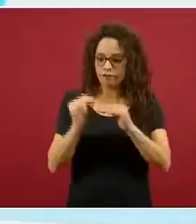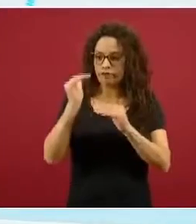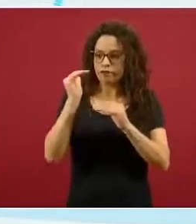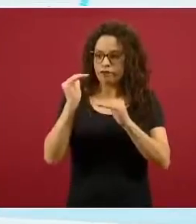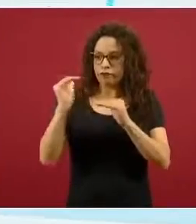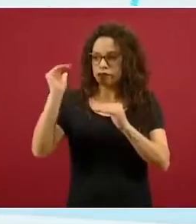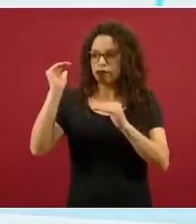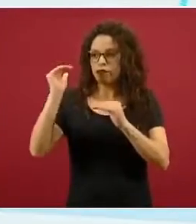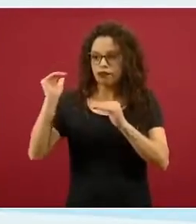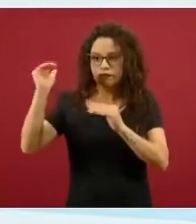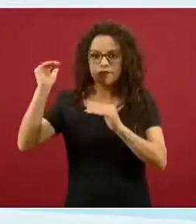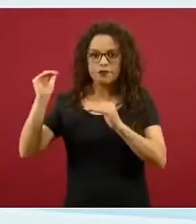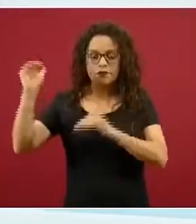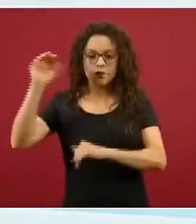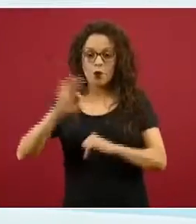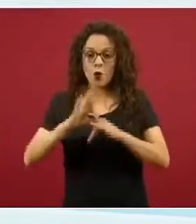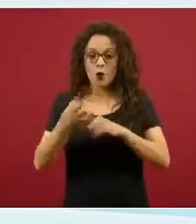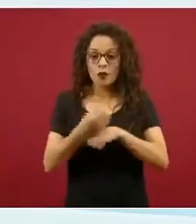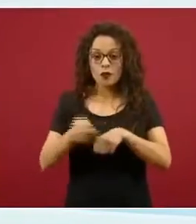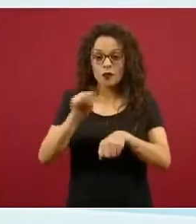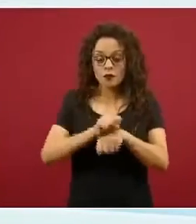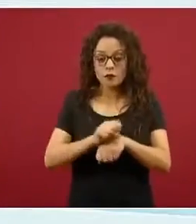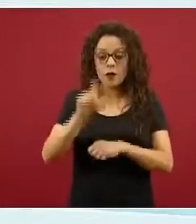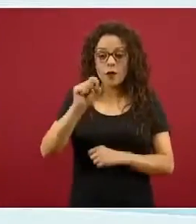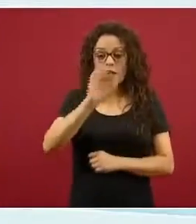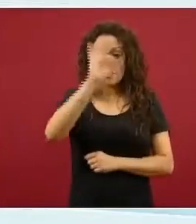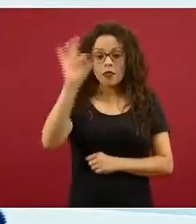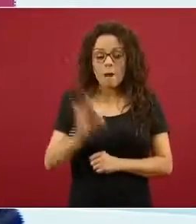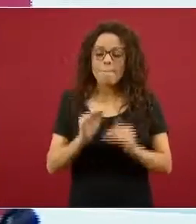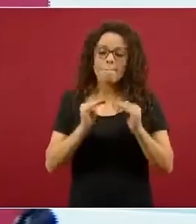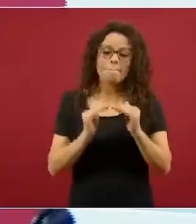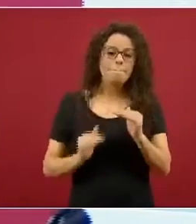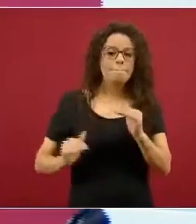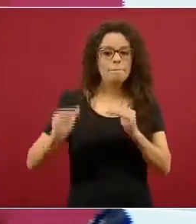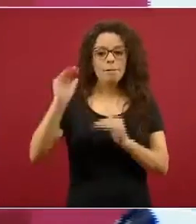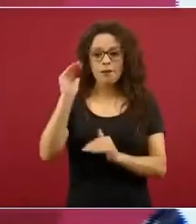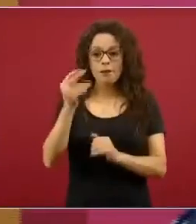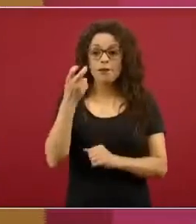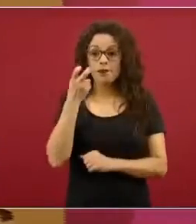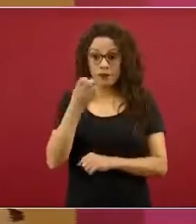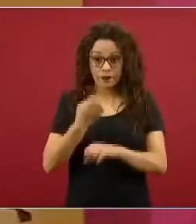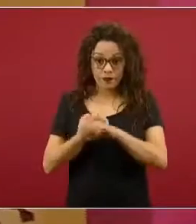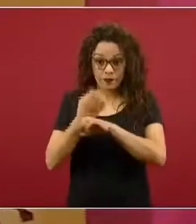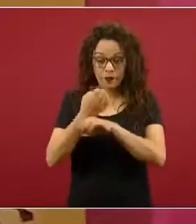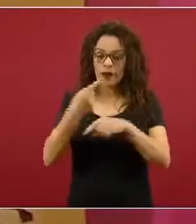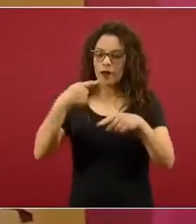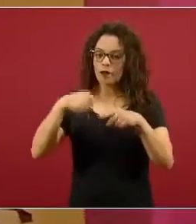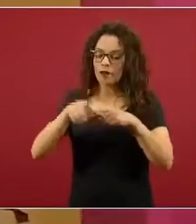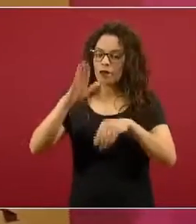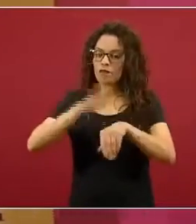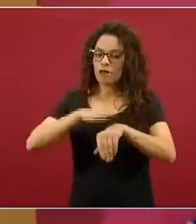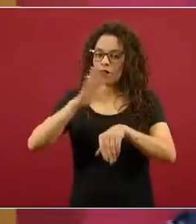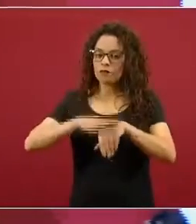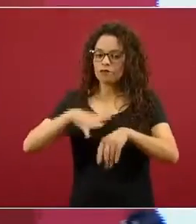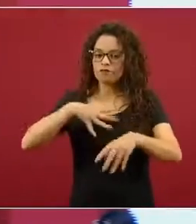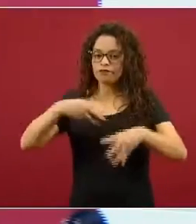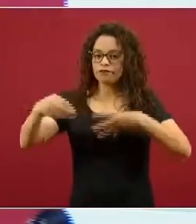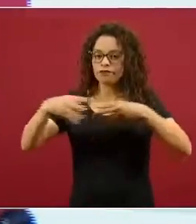en ascenso, y en la última semana tenemos un 20% de incremento. Estos son de los estados que están incrementando de